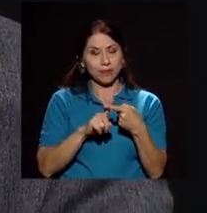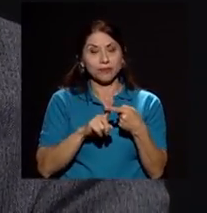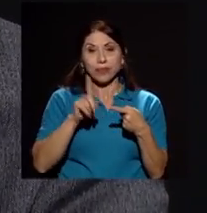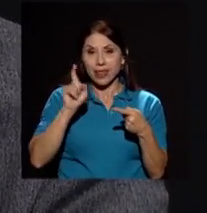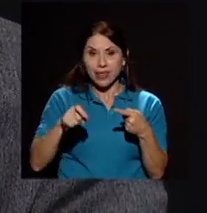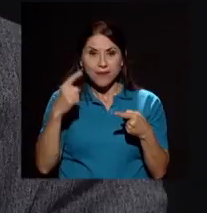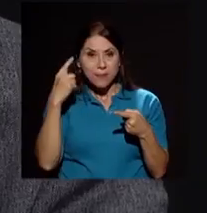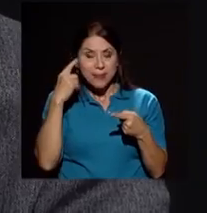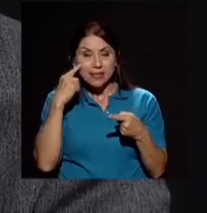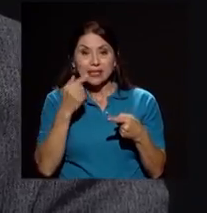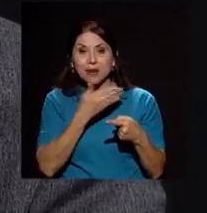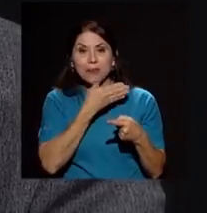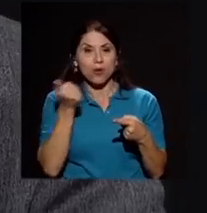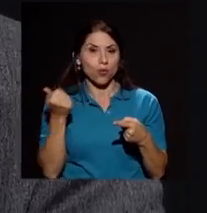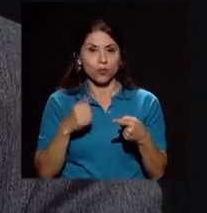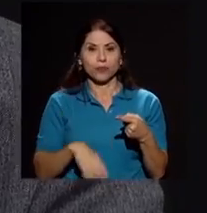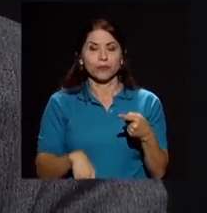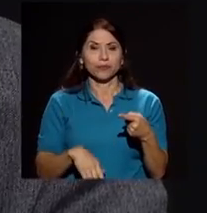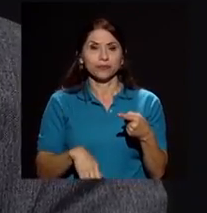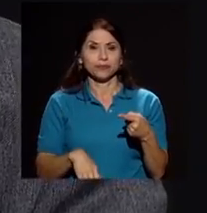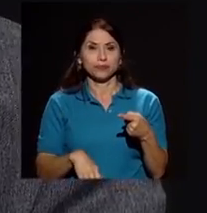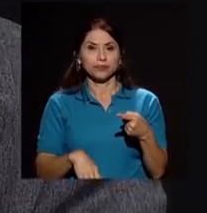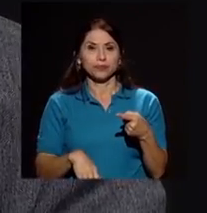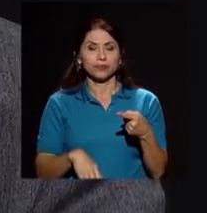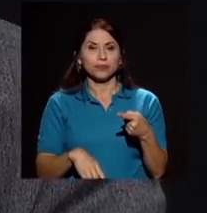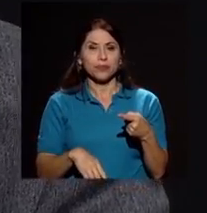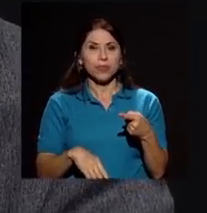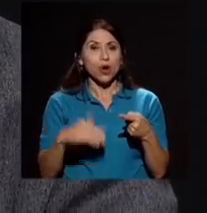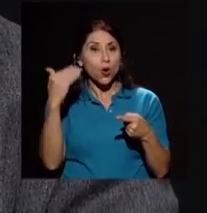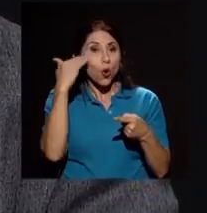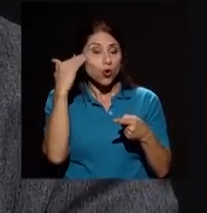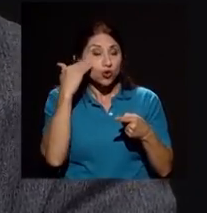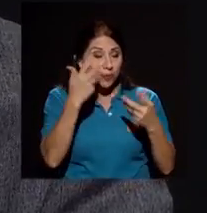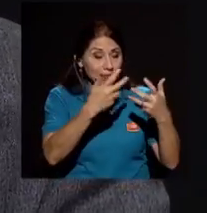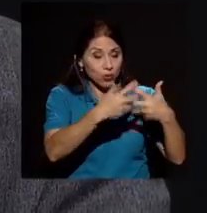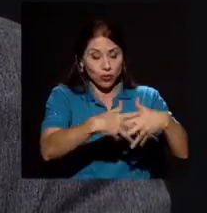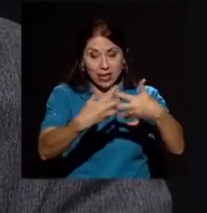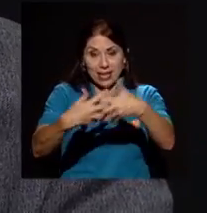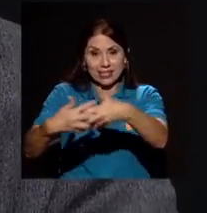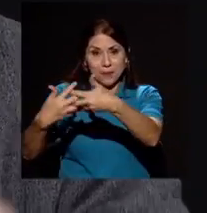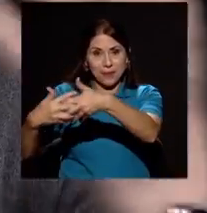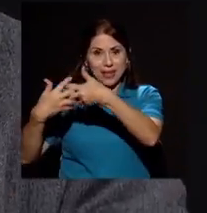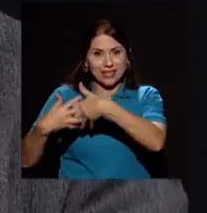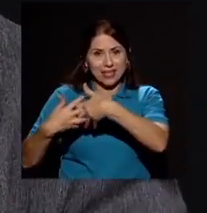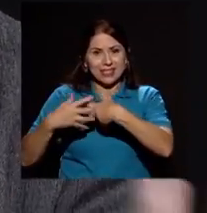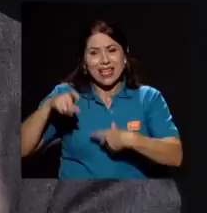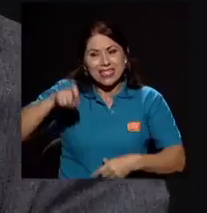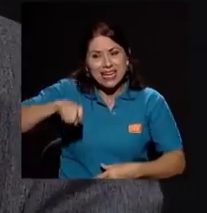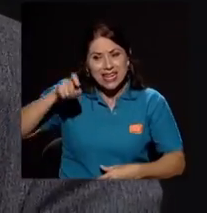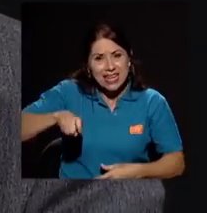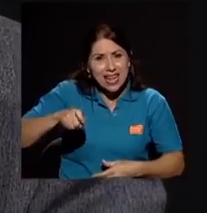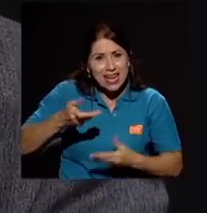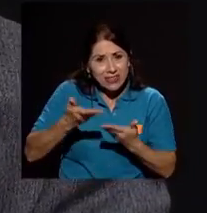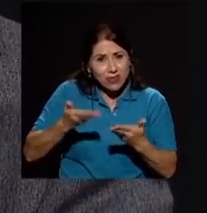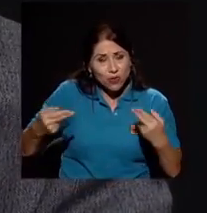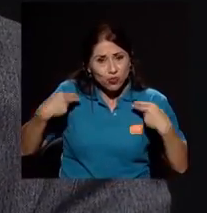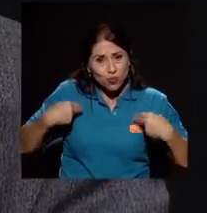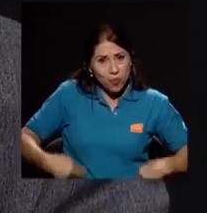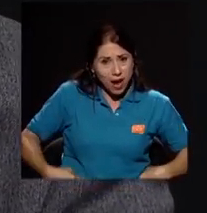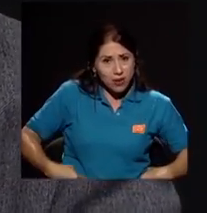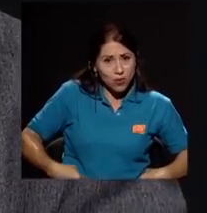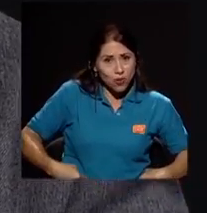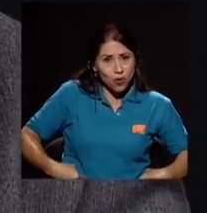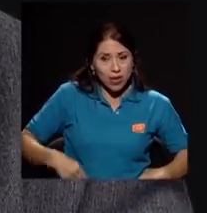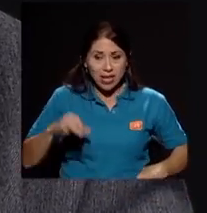coordinar el conocimiento de las empresas en cuanto a lo que requieren del recurso humano y lo que el inah realmente puede